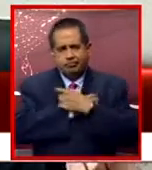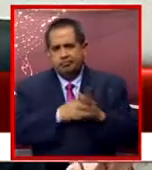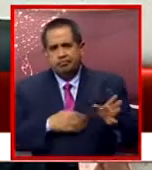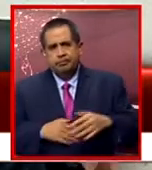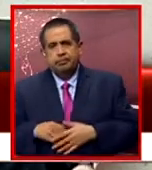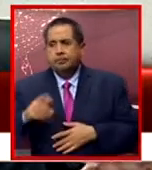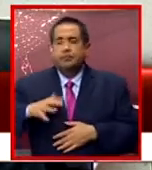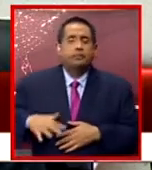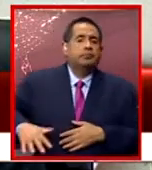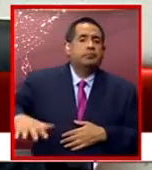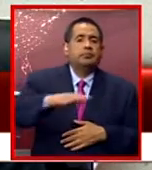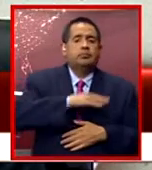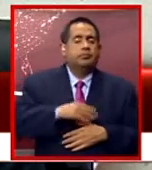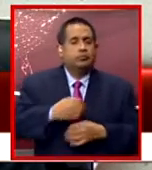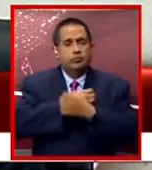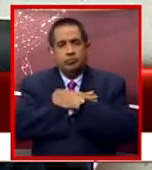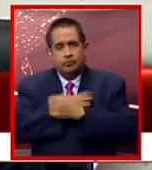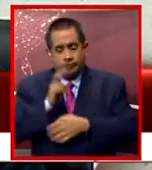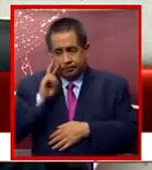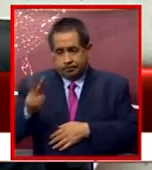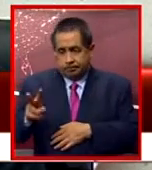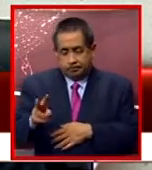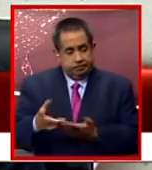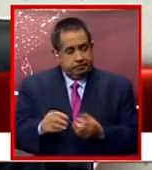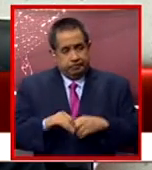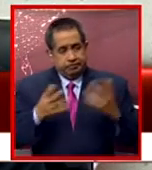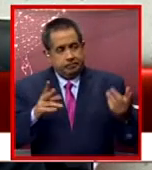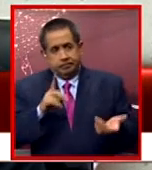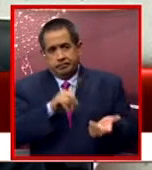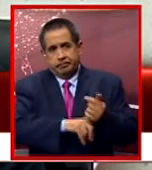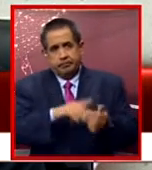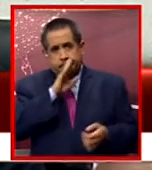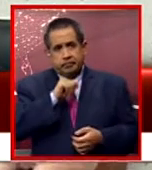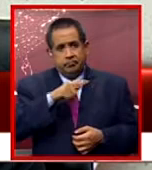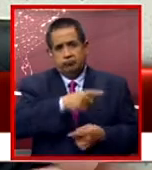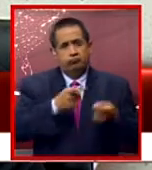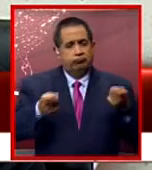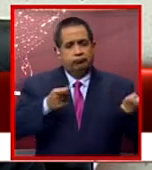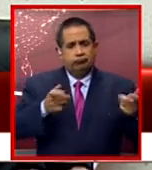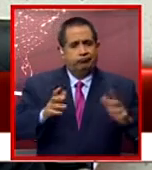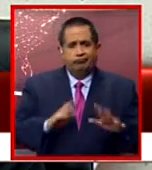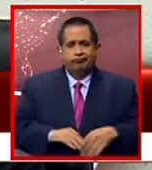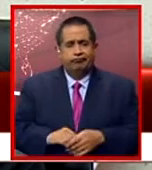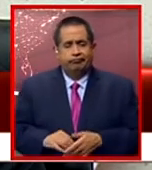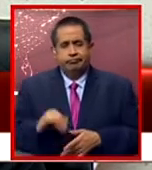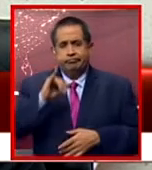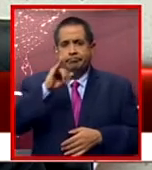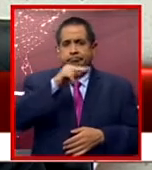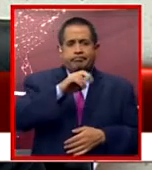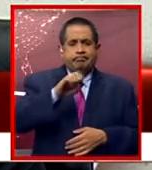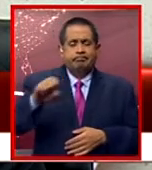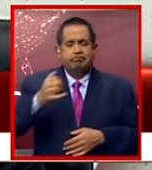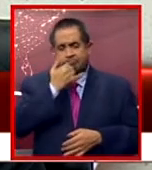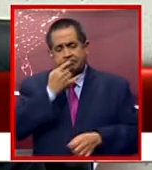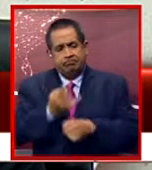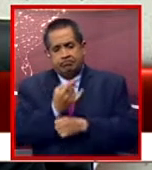de la sociedad en la educación revela su falla estructural y urge la autonomía del Instituto Nacional para la Evaluación de la Educación.